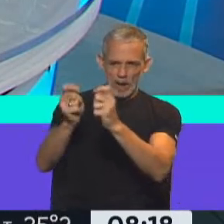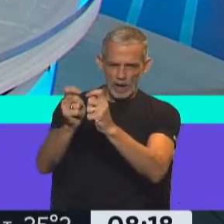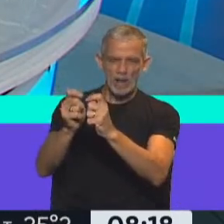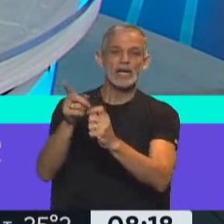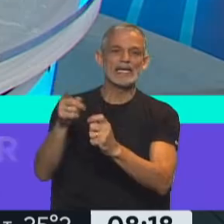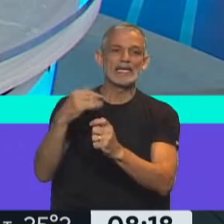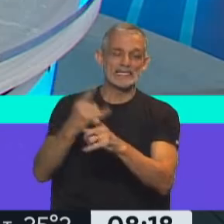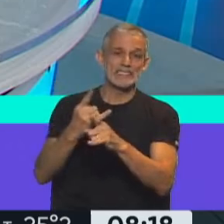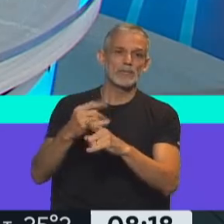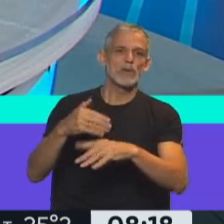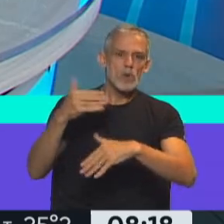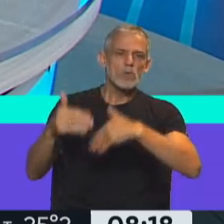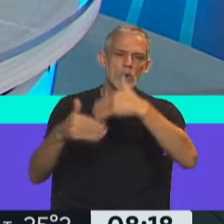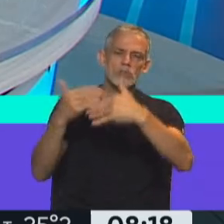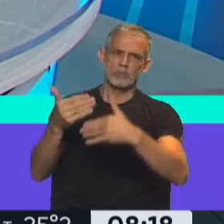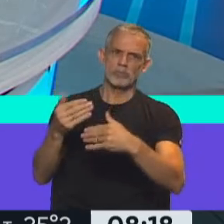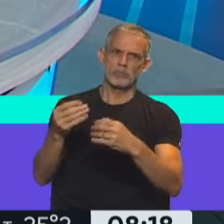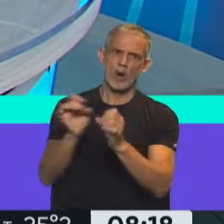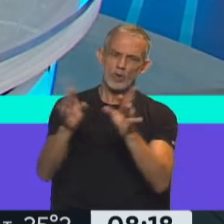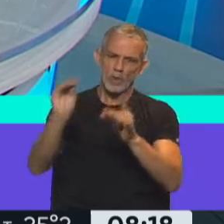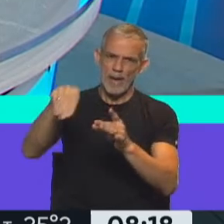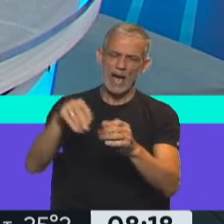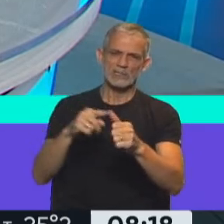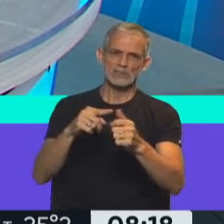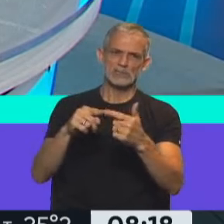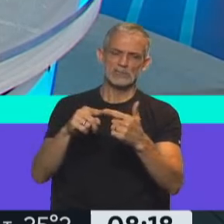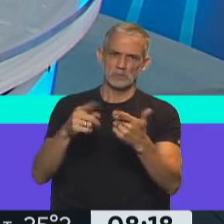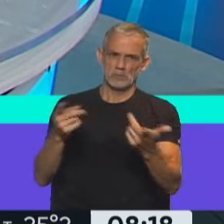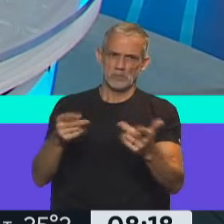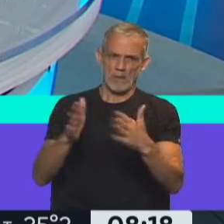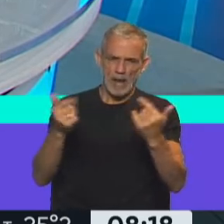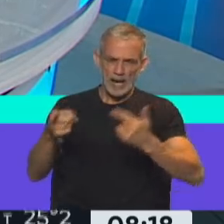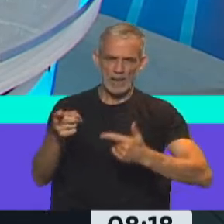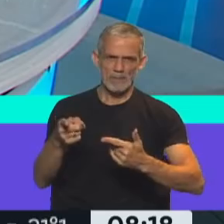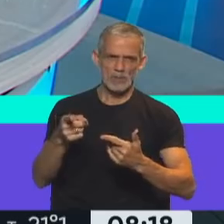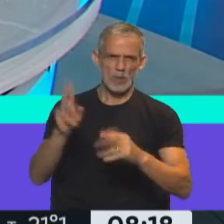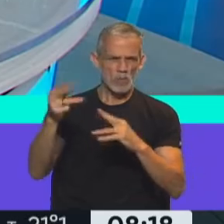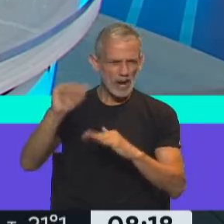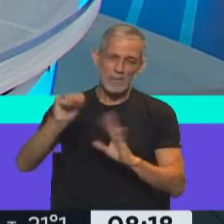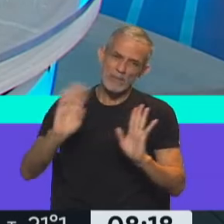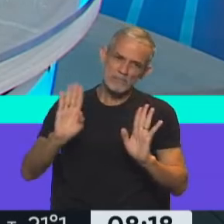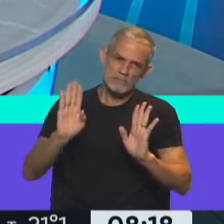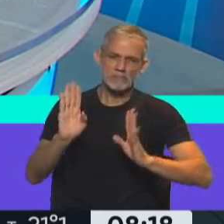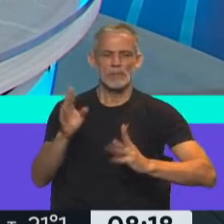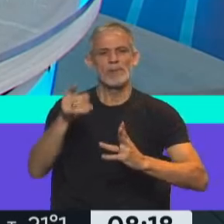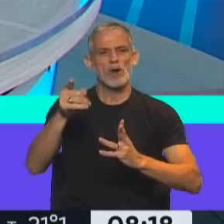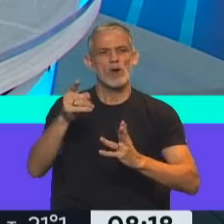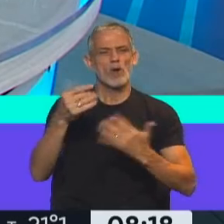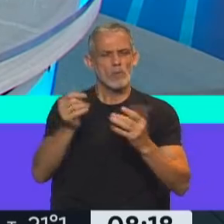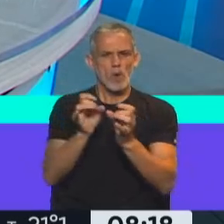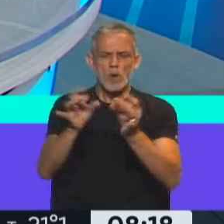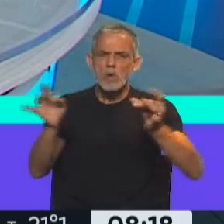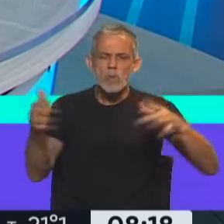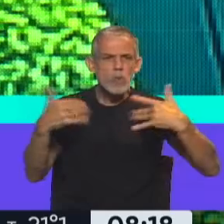sido evolutiva, más contagiosa, no necesariamente rápida, más claro. mortal, pero sí con una capacidad